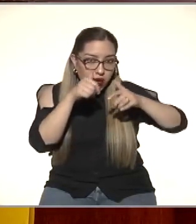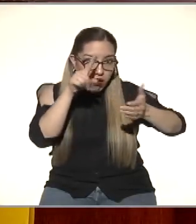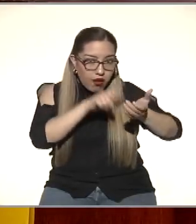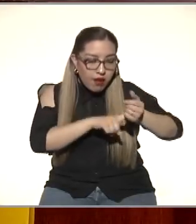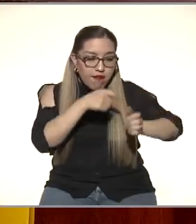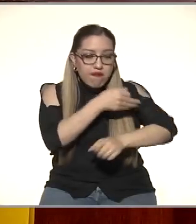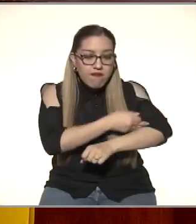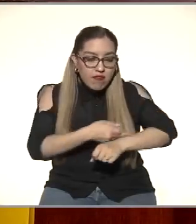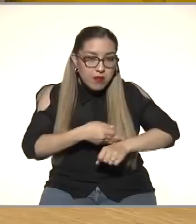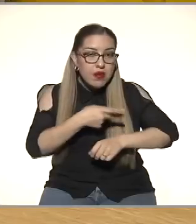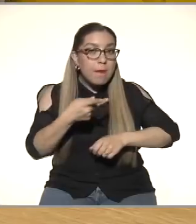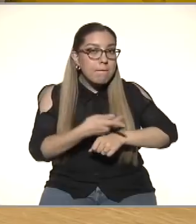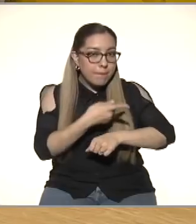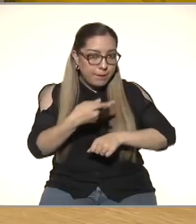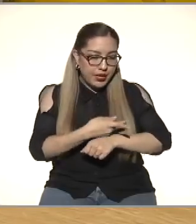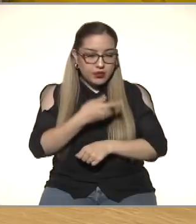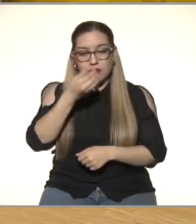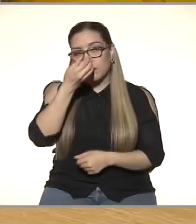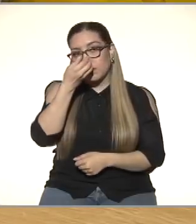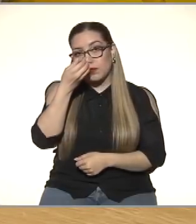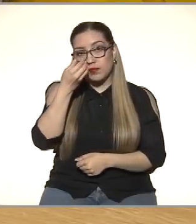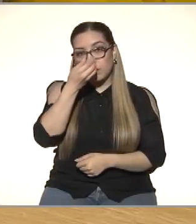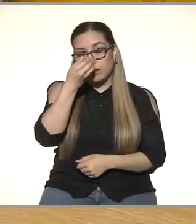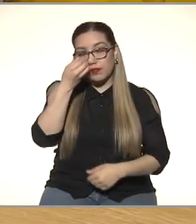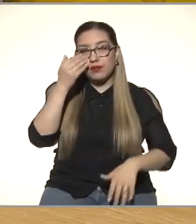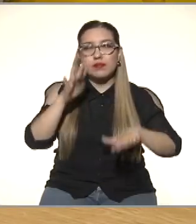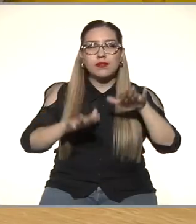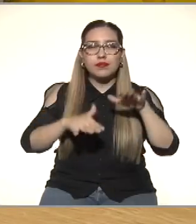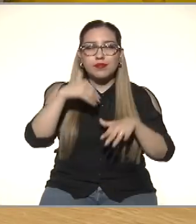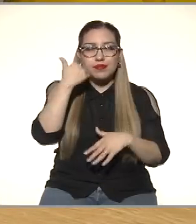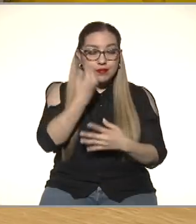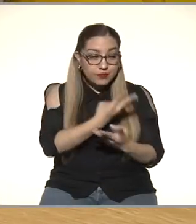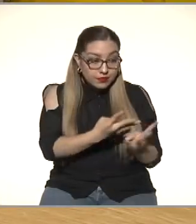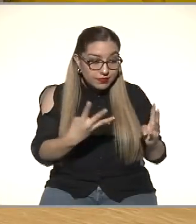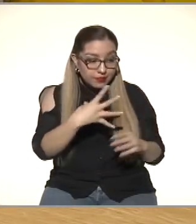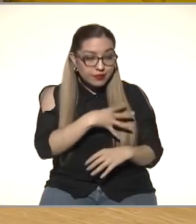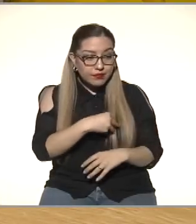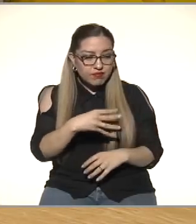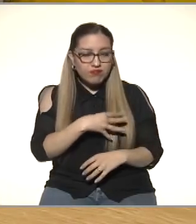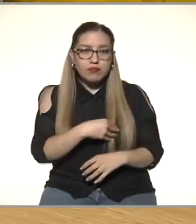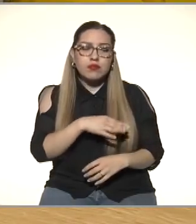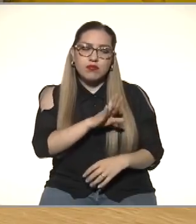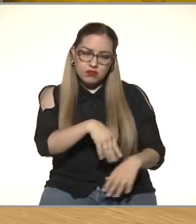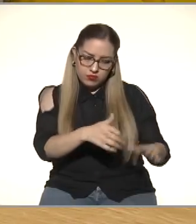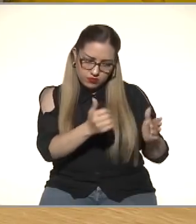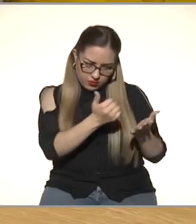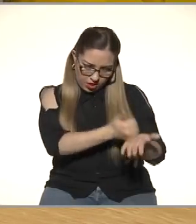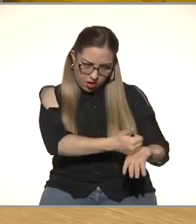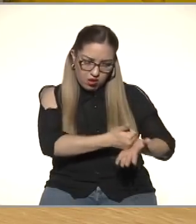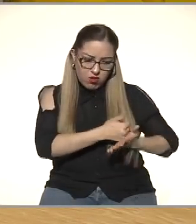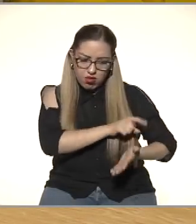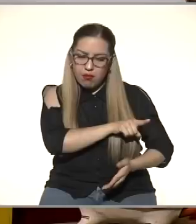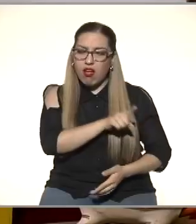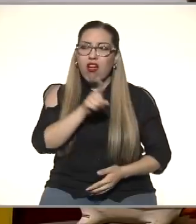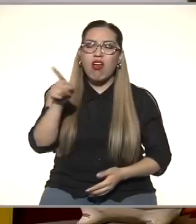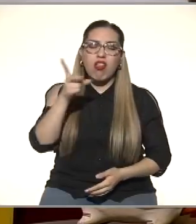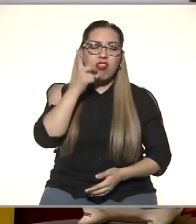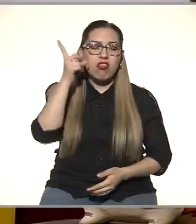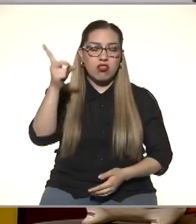además, porque muchas veces quieres que tus hijos intervengan cuando estás muy ofendido, ofendida, y entonces